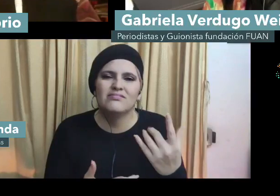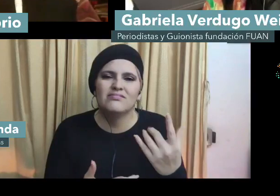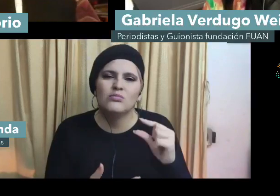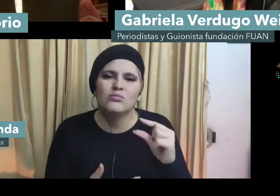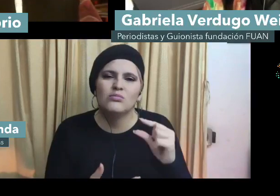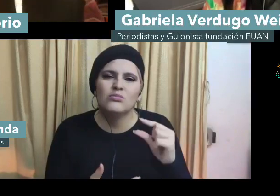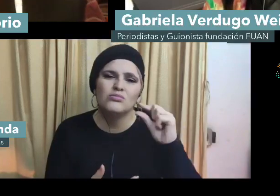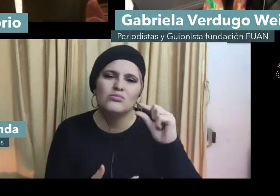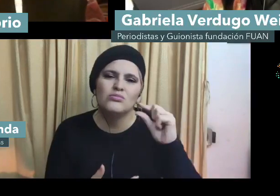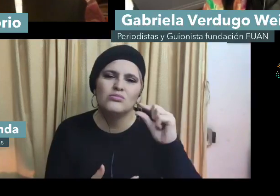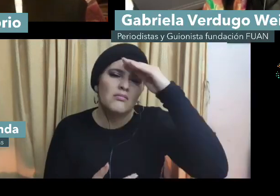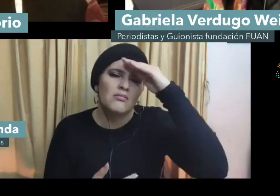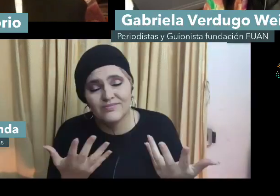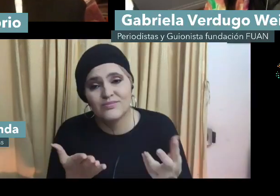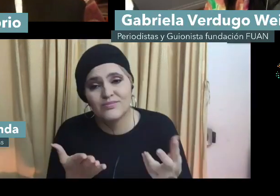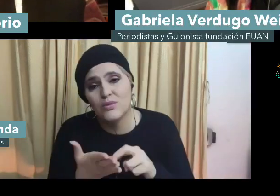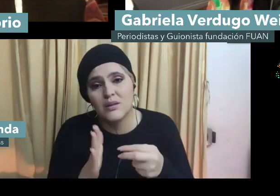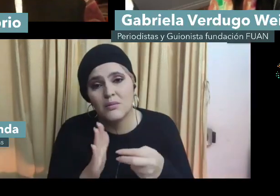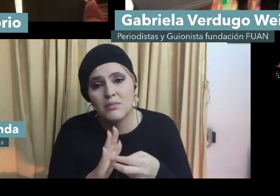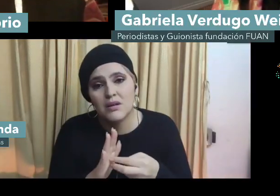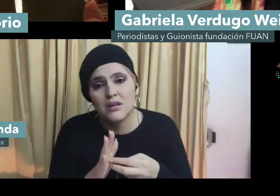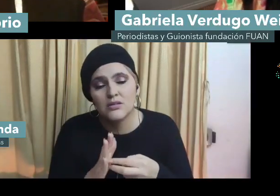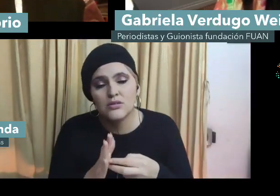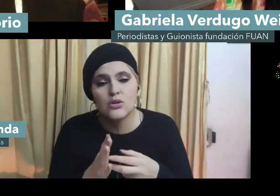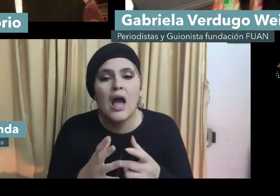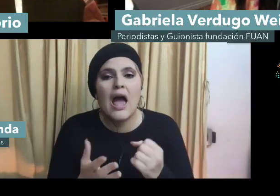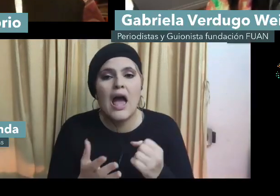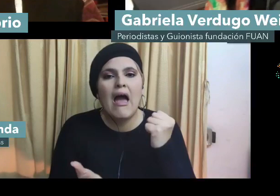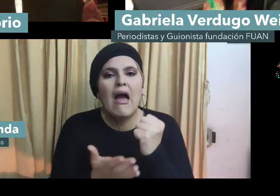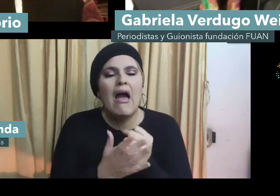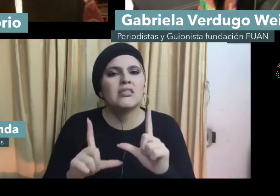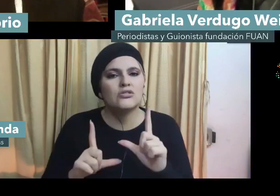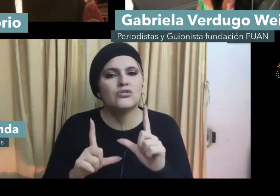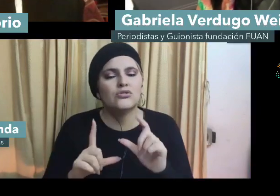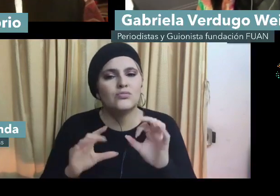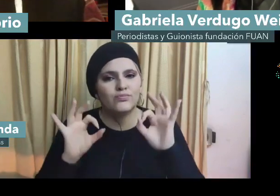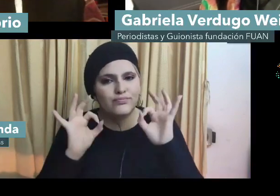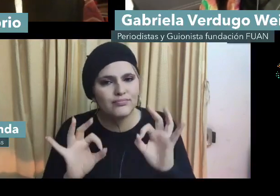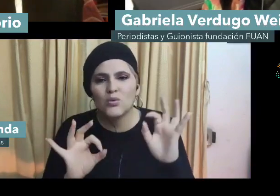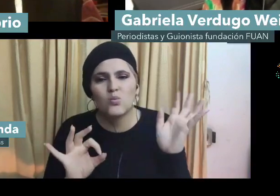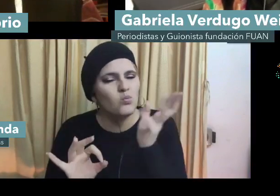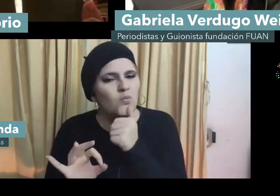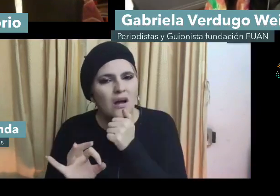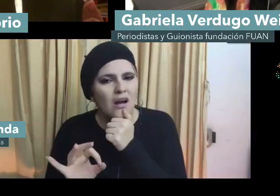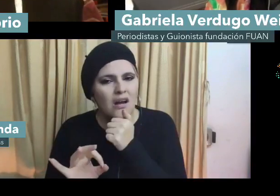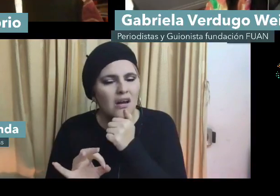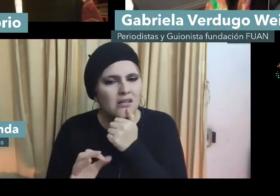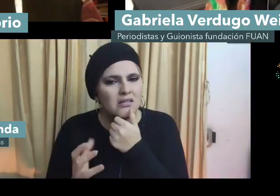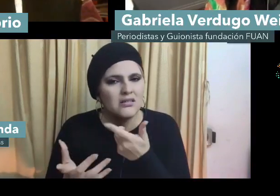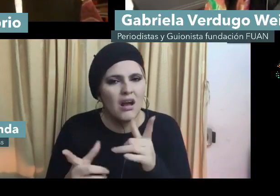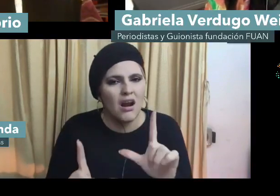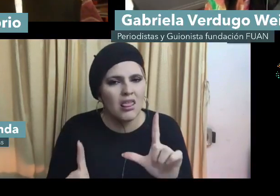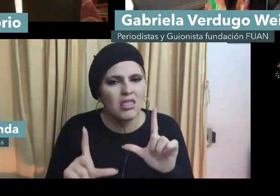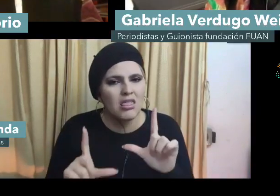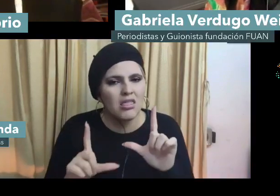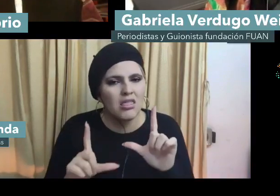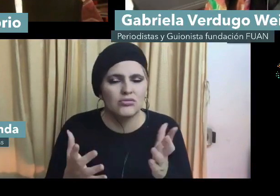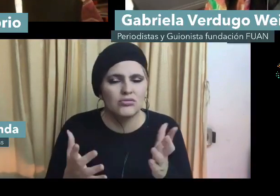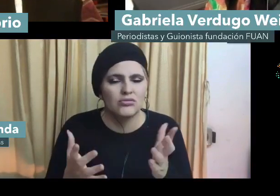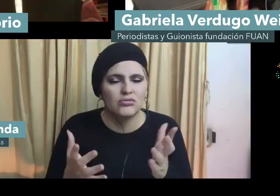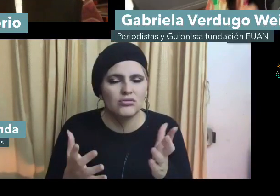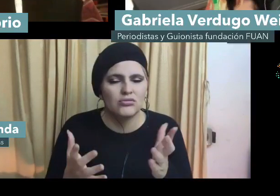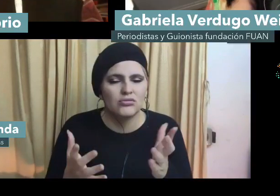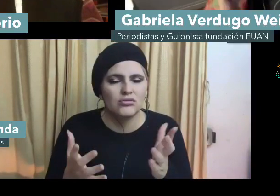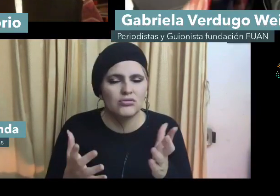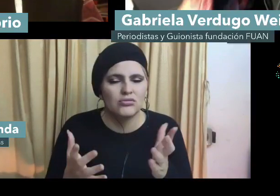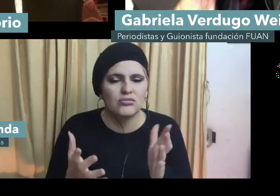como una acreditación oficial para evaluadores, lamentablemente. En algún momento deberíamos acreditar nosotros como